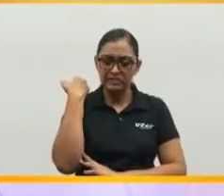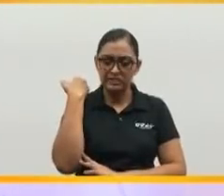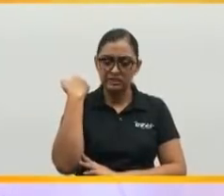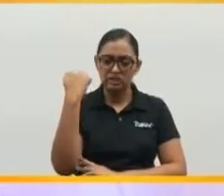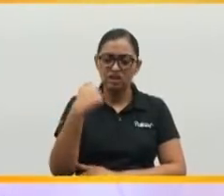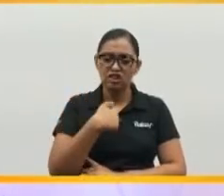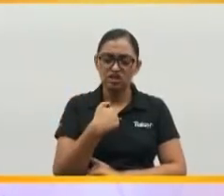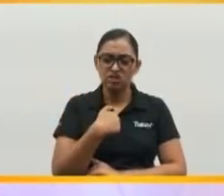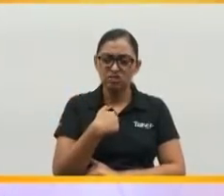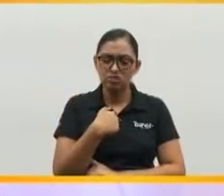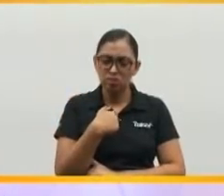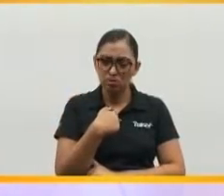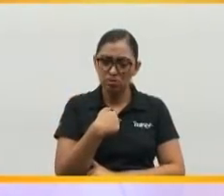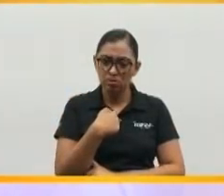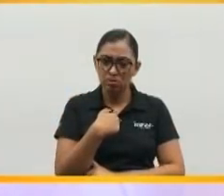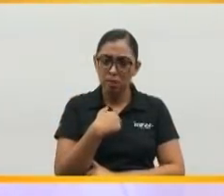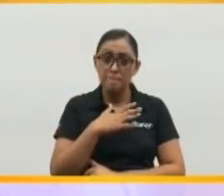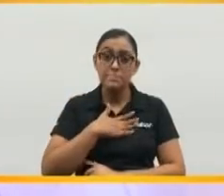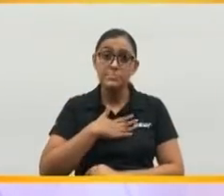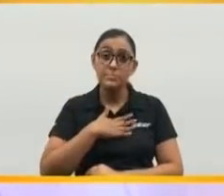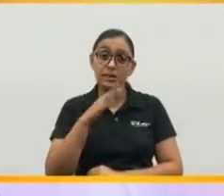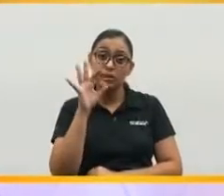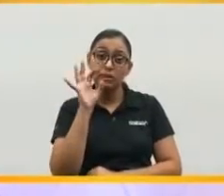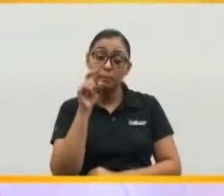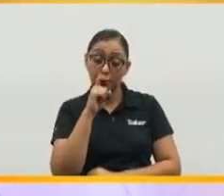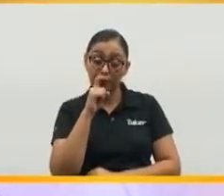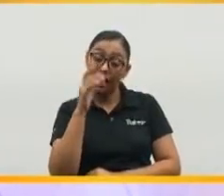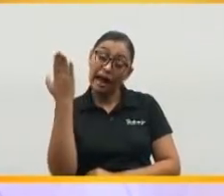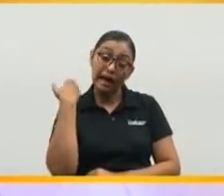donde me agarré de los dichos de mi papá.